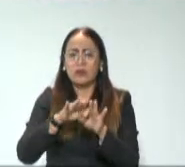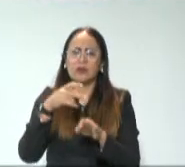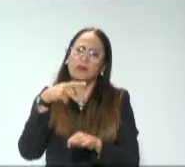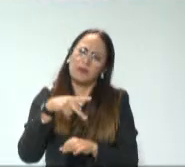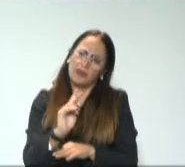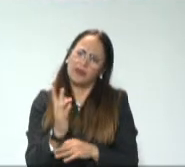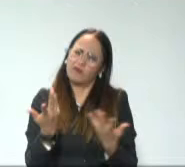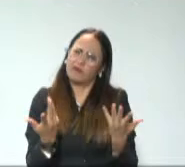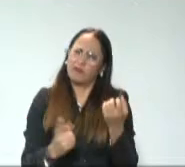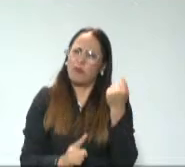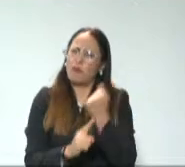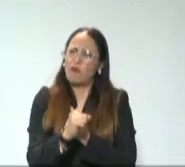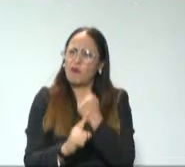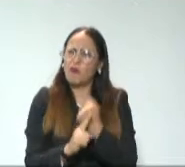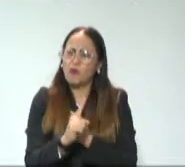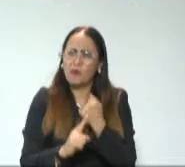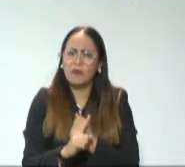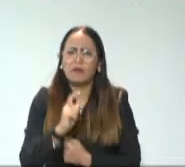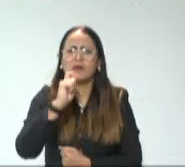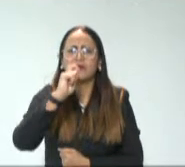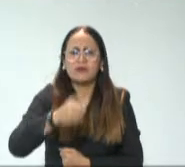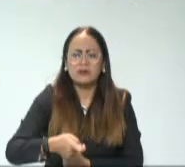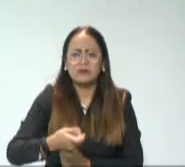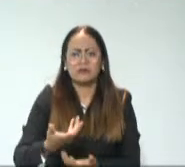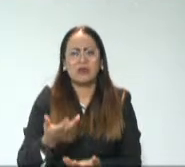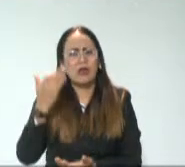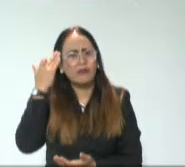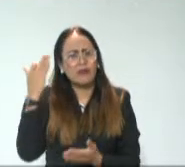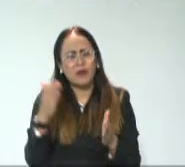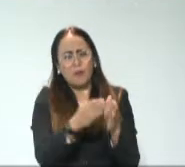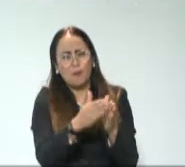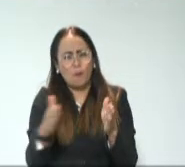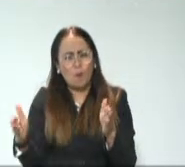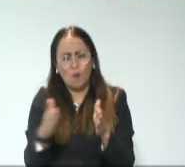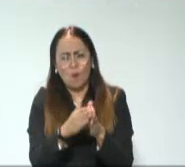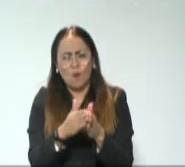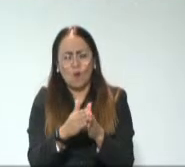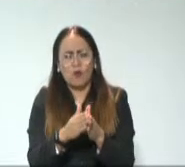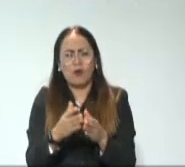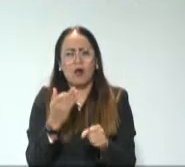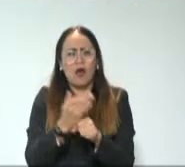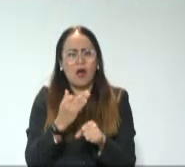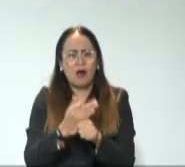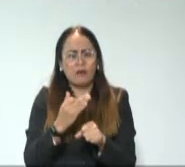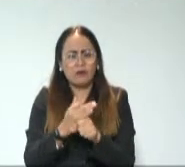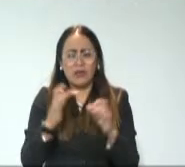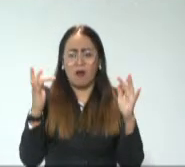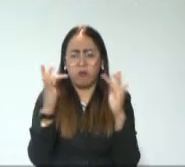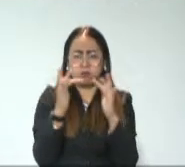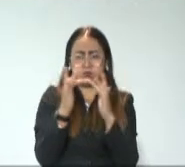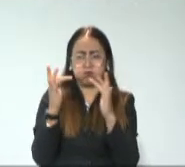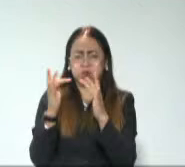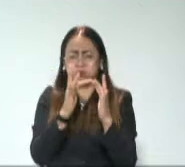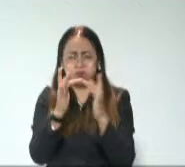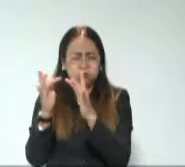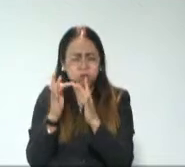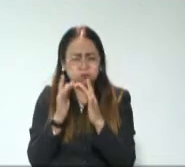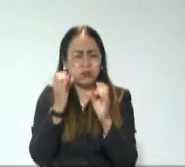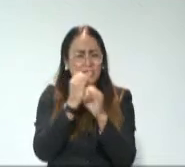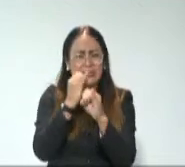dilema en el momento en el que nos encontramos en este momento de hiperconectividad en donde las